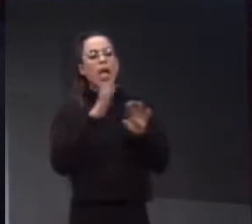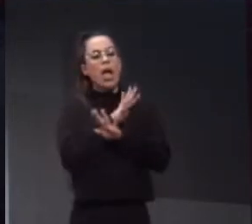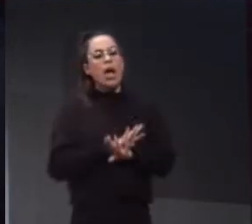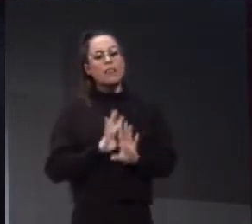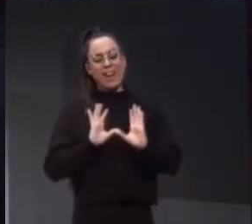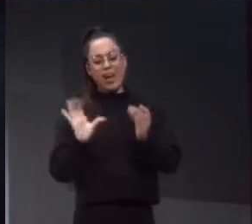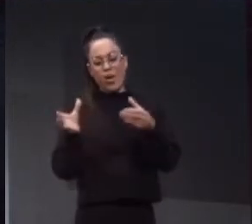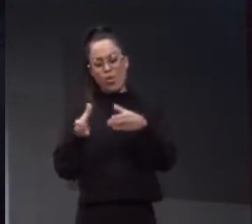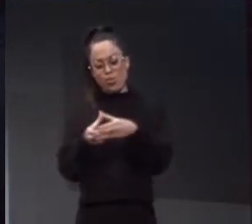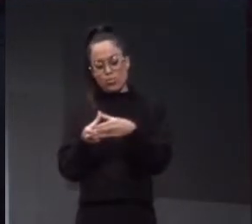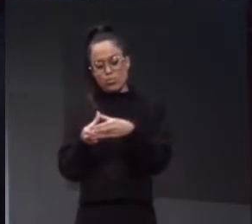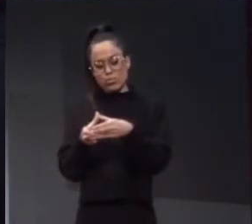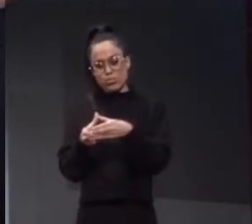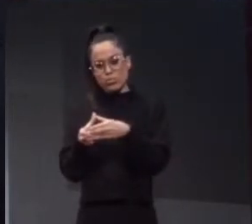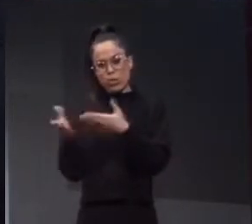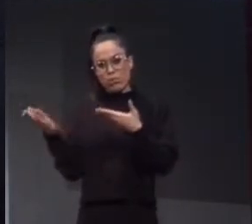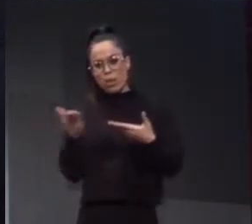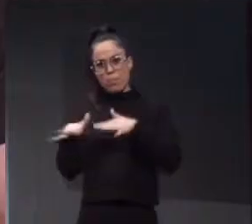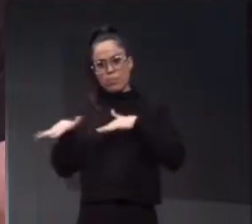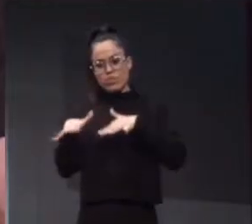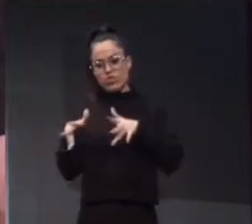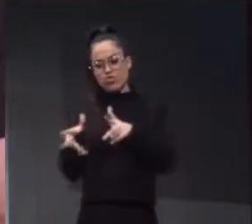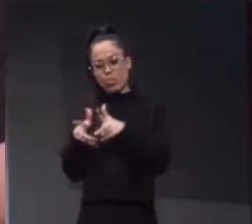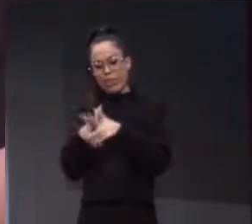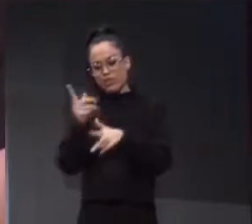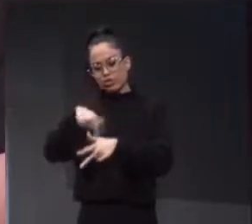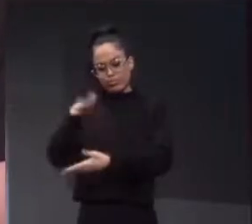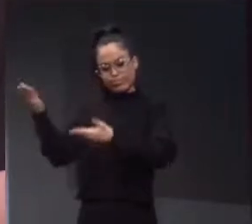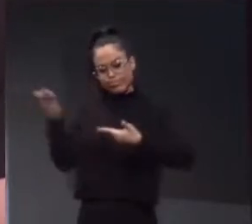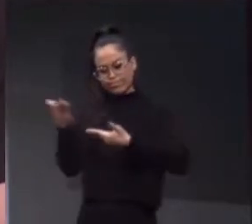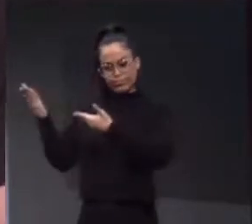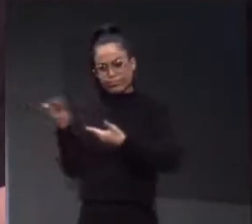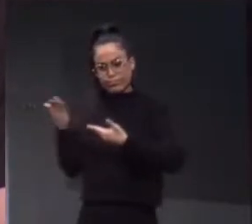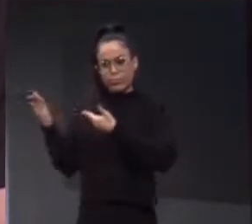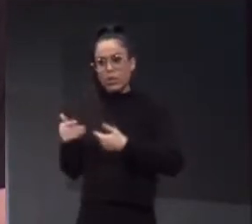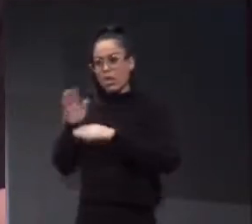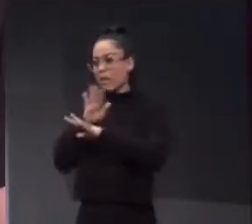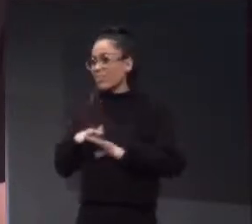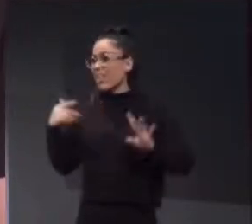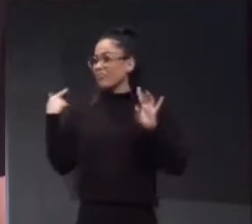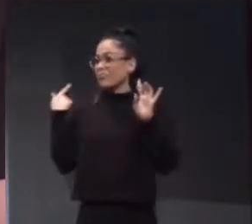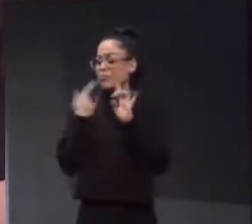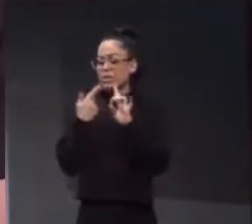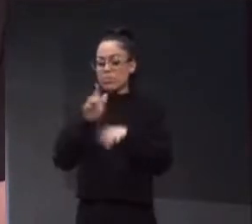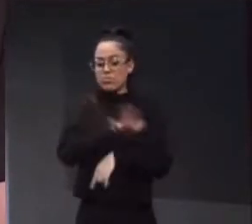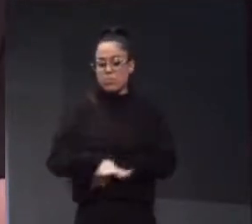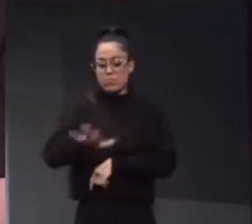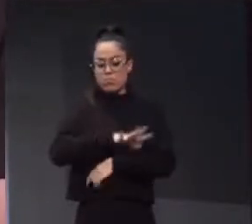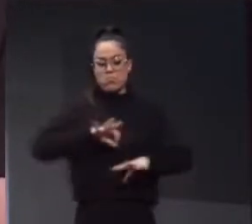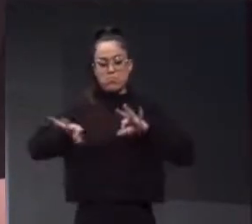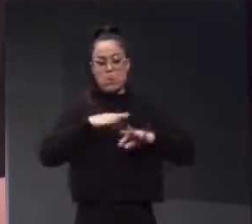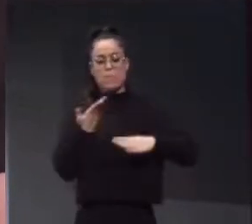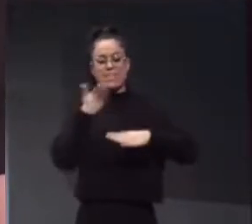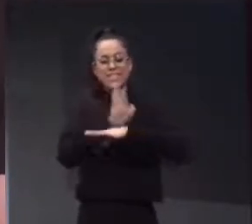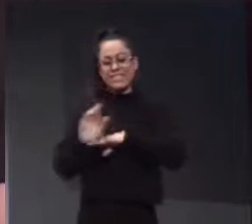sindicatos ongs colectivos y movimientos sociales que que utilizan el espacio del teatro el barrio para hacer encuentros presentaciones charlas